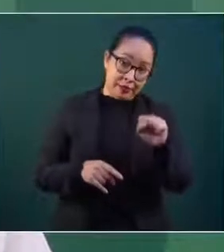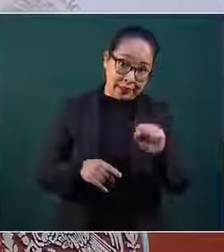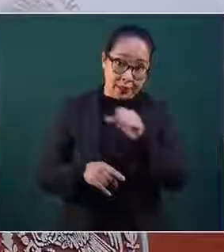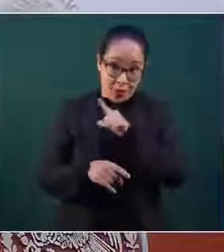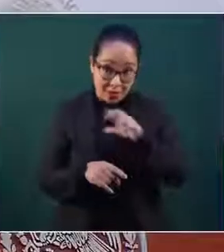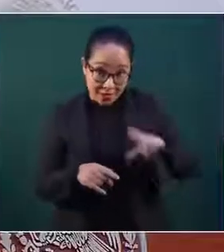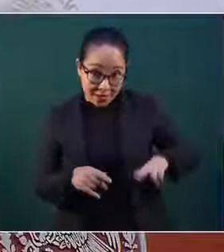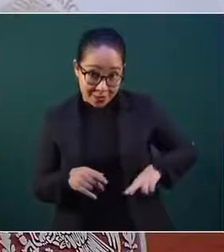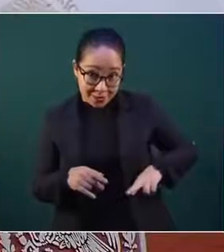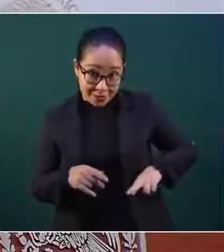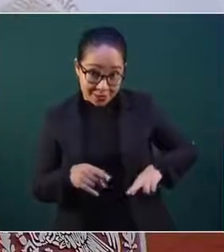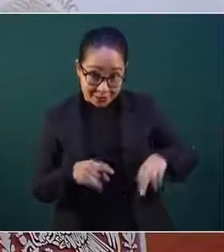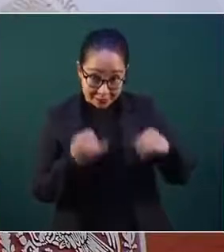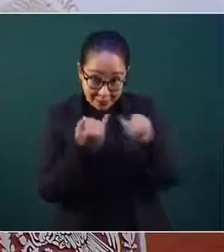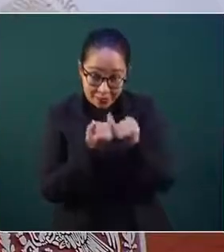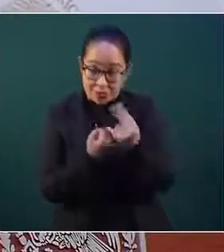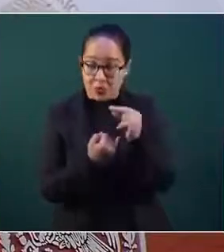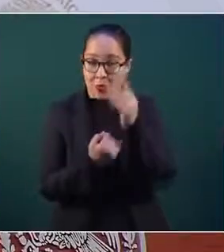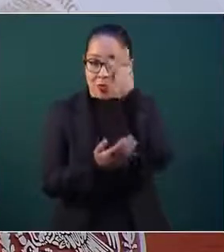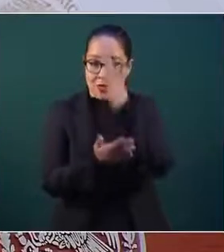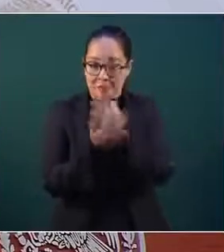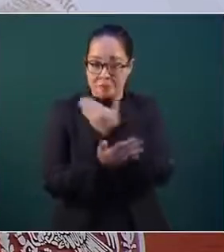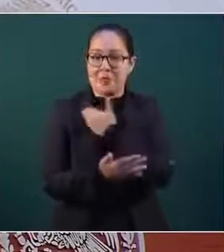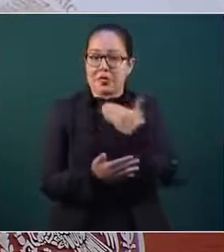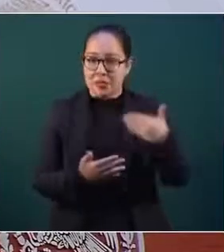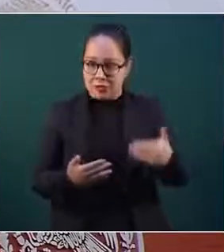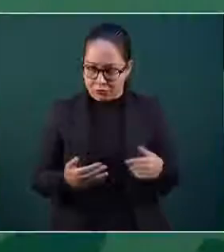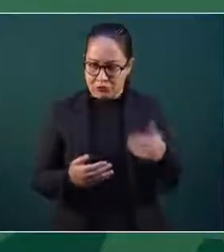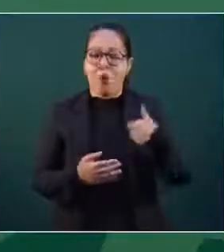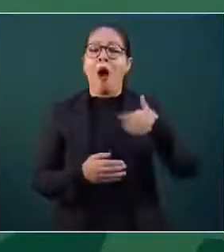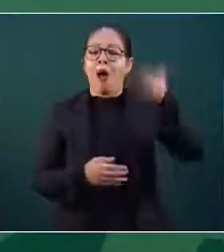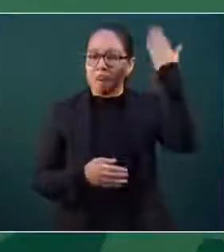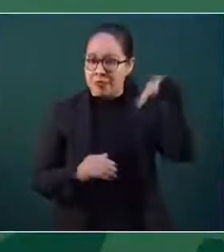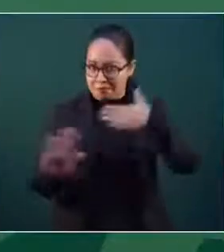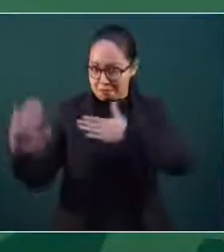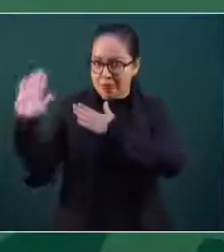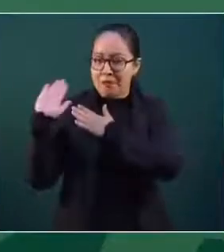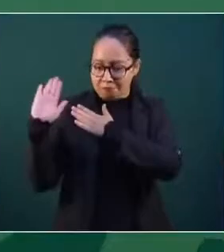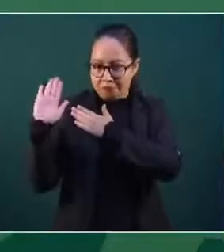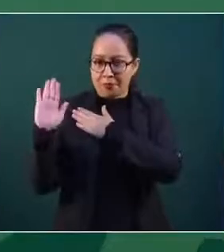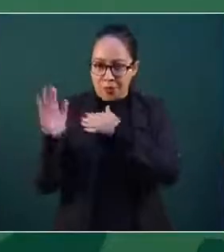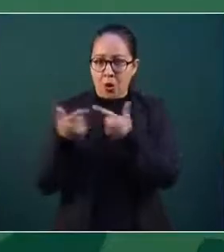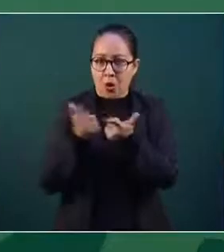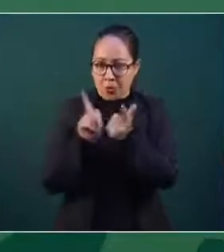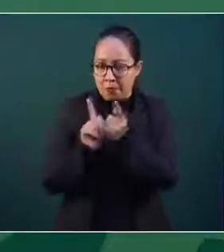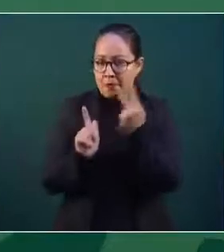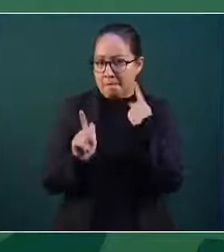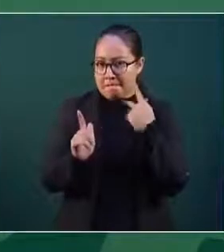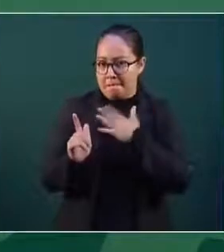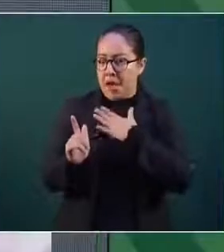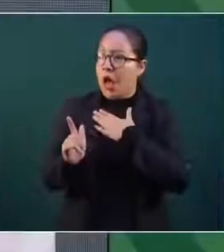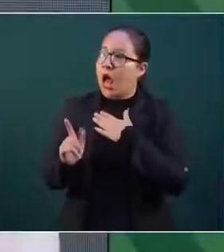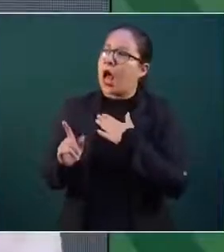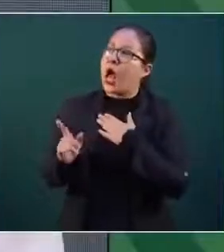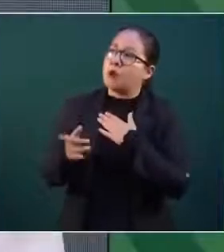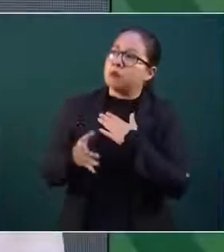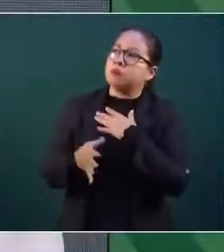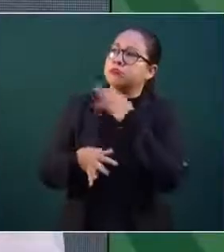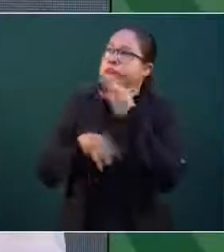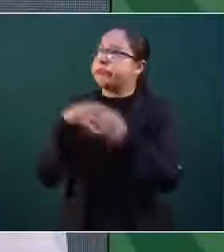del presidente. Pero como yo me comprometí en campaña a eso, cuando vi que